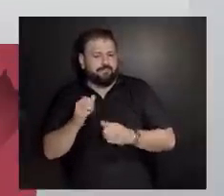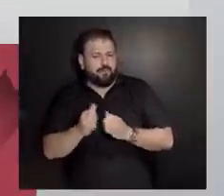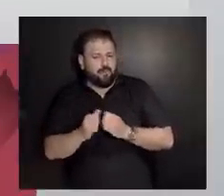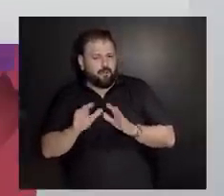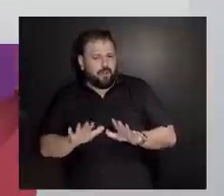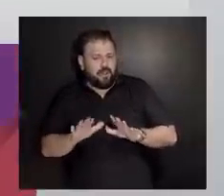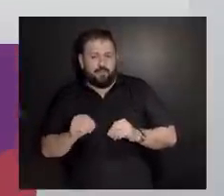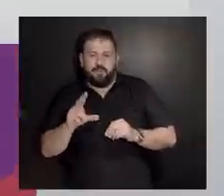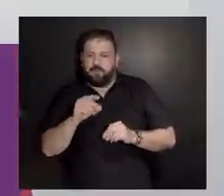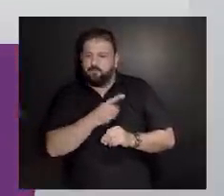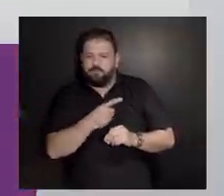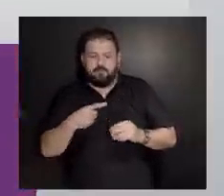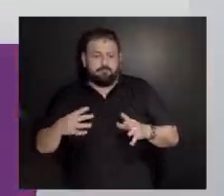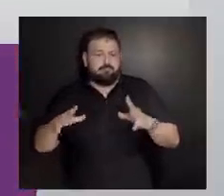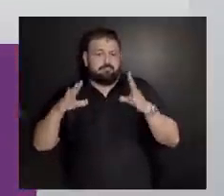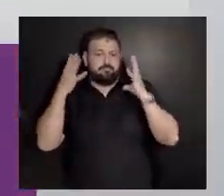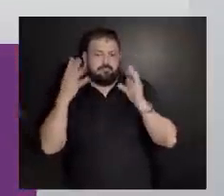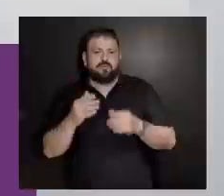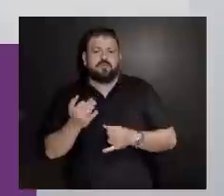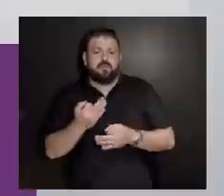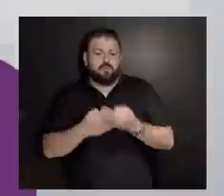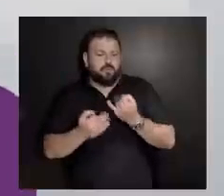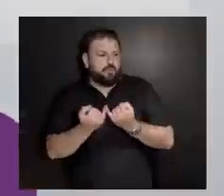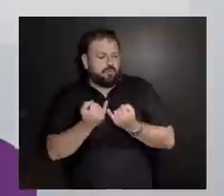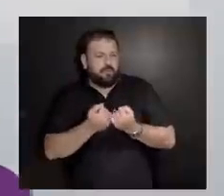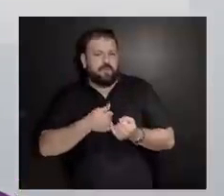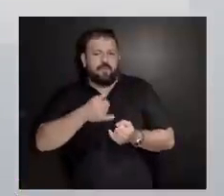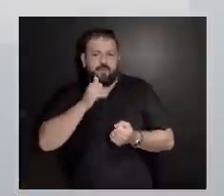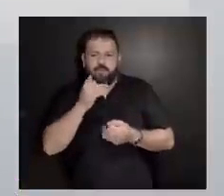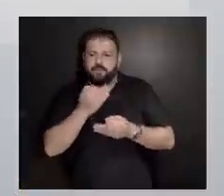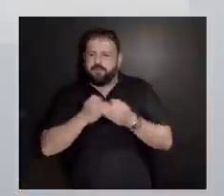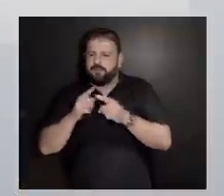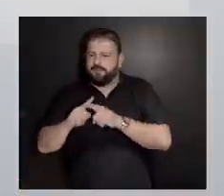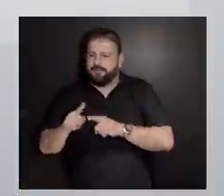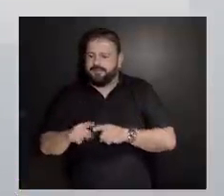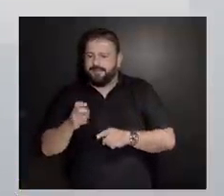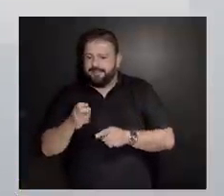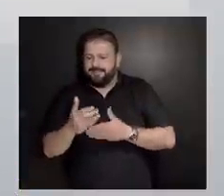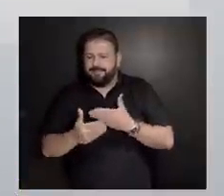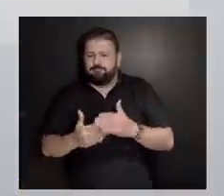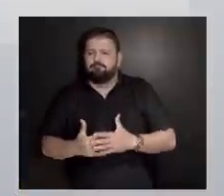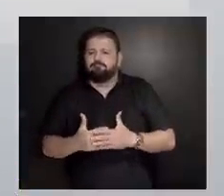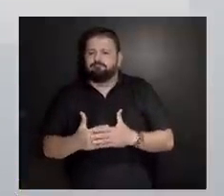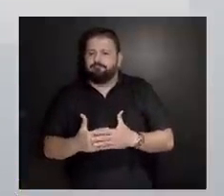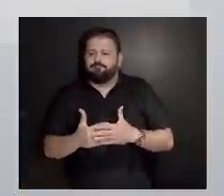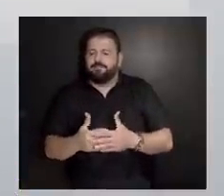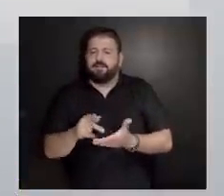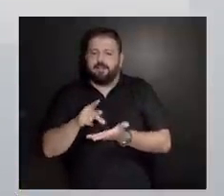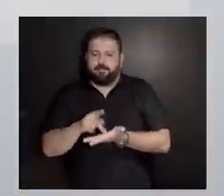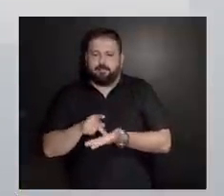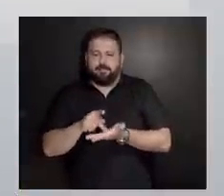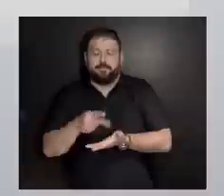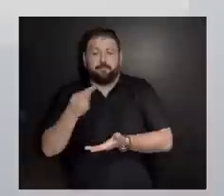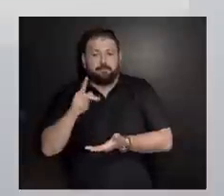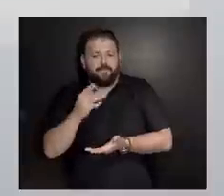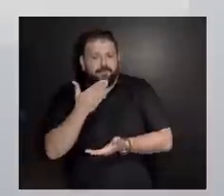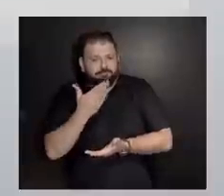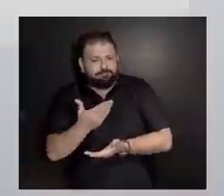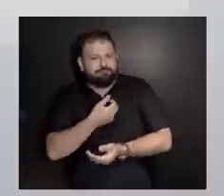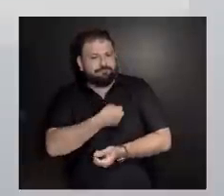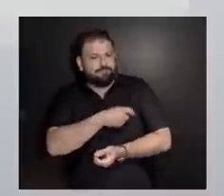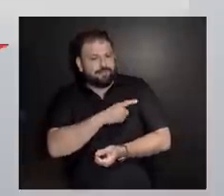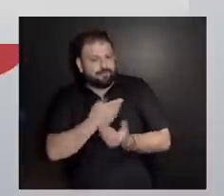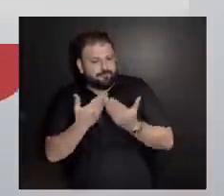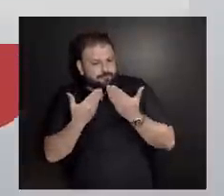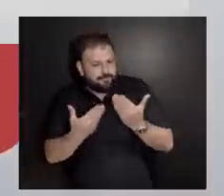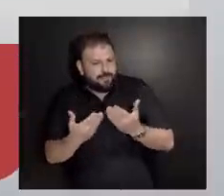el peso del bebé, los líquidos, placenta, etcétera, y ya pues un aumento de peso pues saludable. Entonces es muy